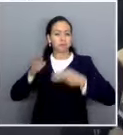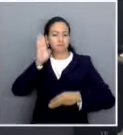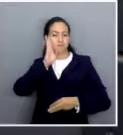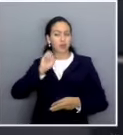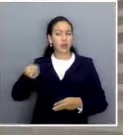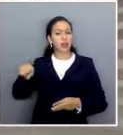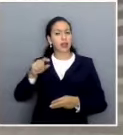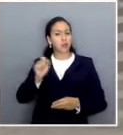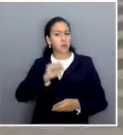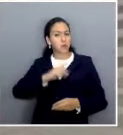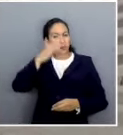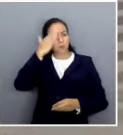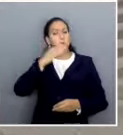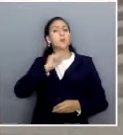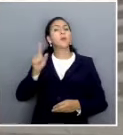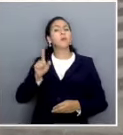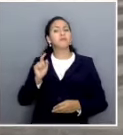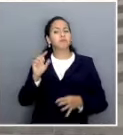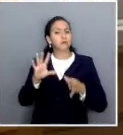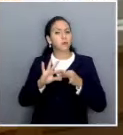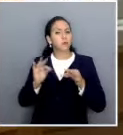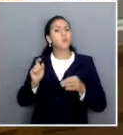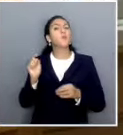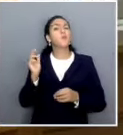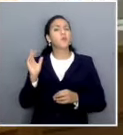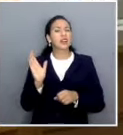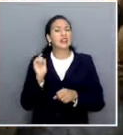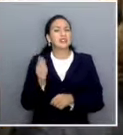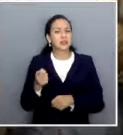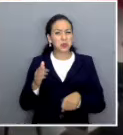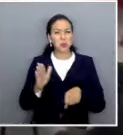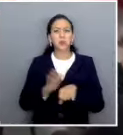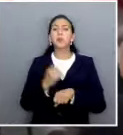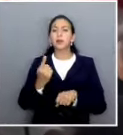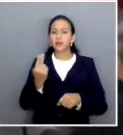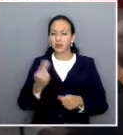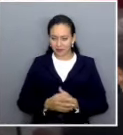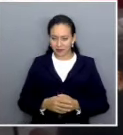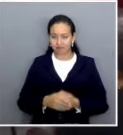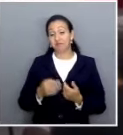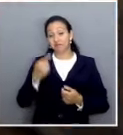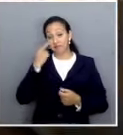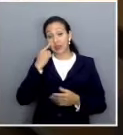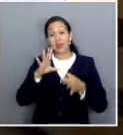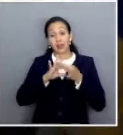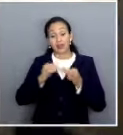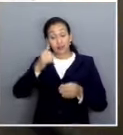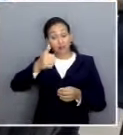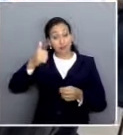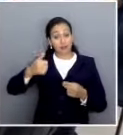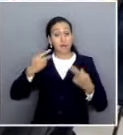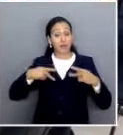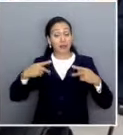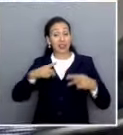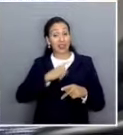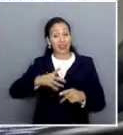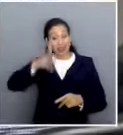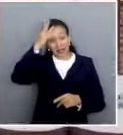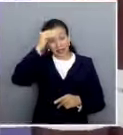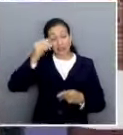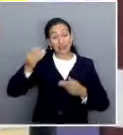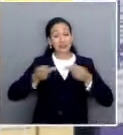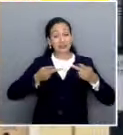nivel profesional, ya que las y los usuarios del sistema de justicia federal demandan juzgadores con los más altos